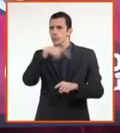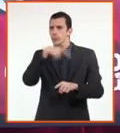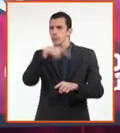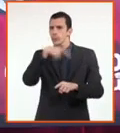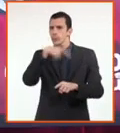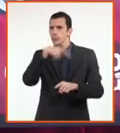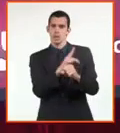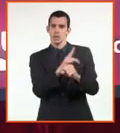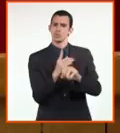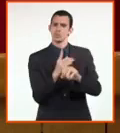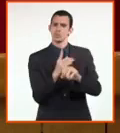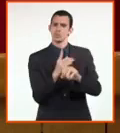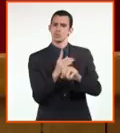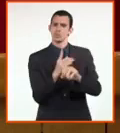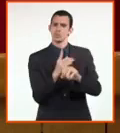borrable de esta época